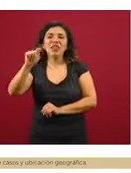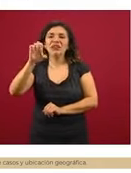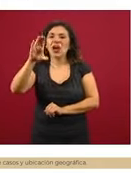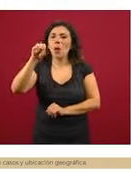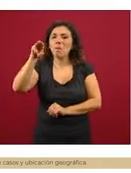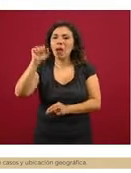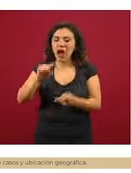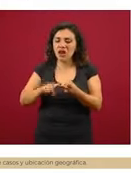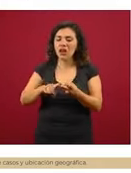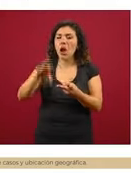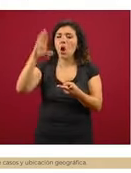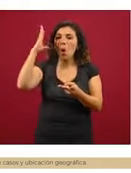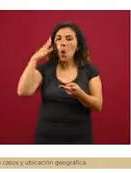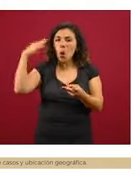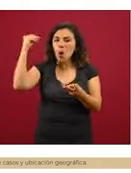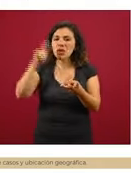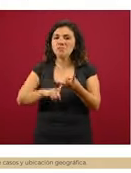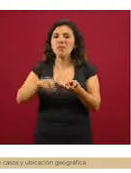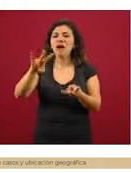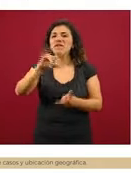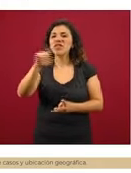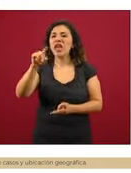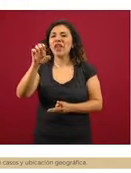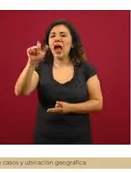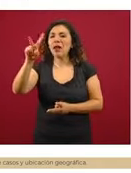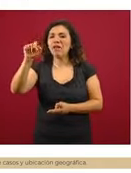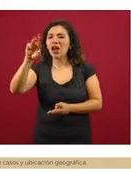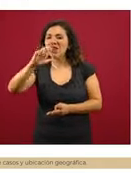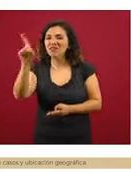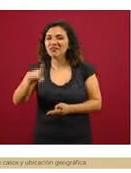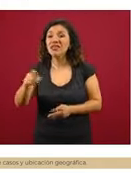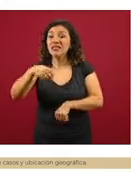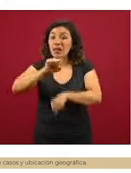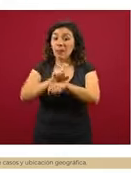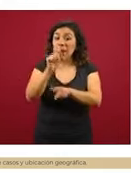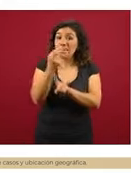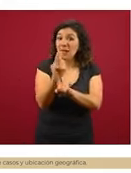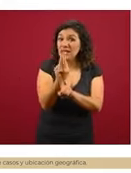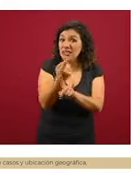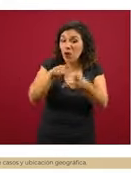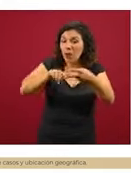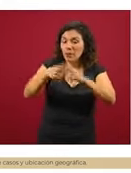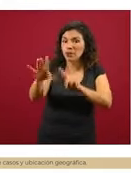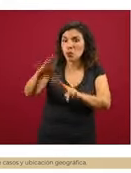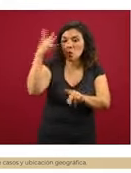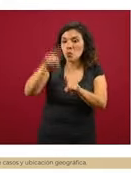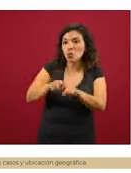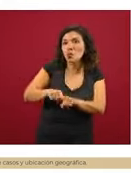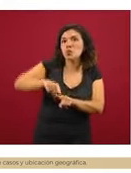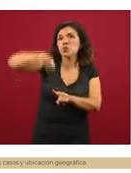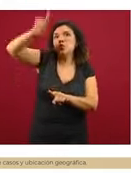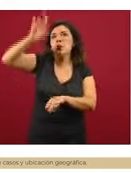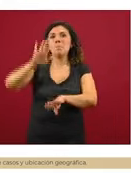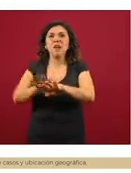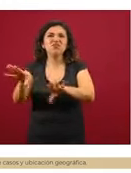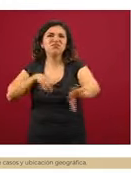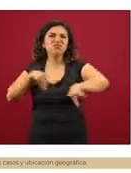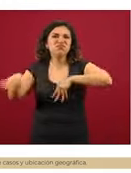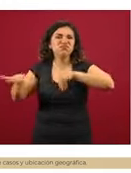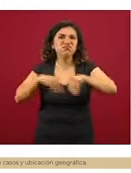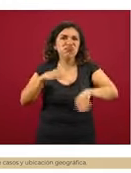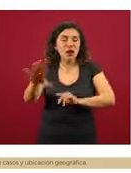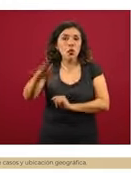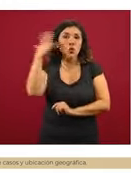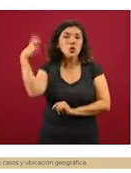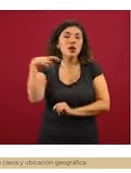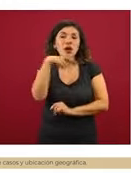Tecomán, Colima, Villa de Álvarez, en donde desde la semana 25 vean cómo rápidamente se incrementa la transmisión, suben rápidamente